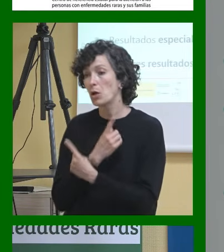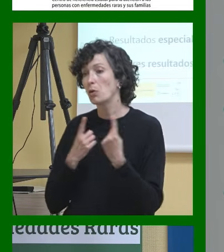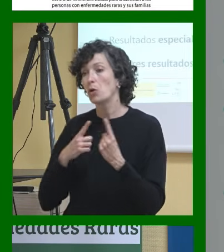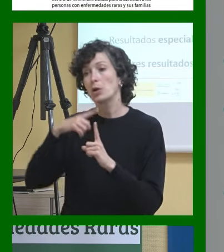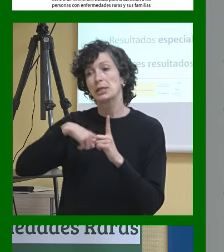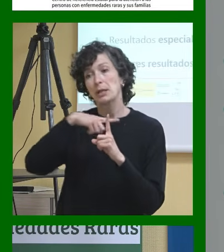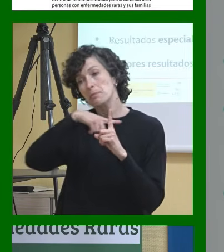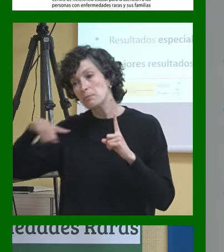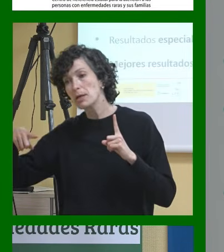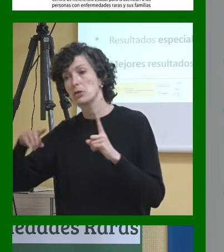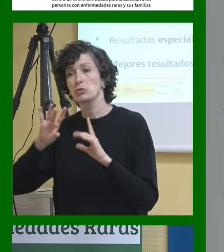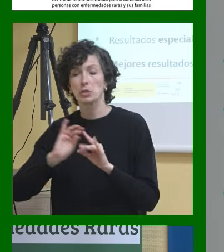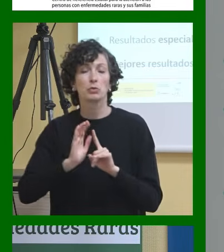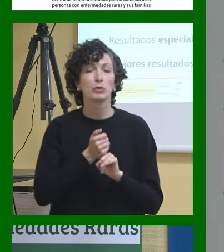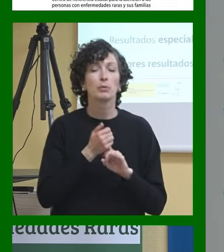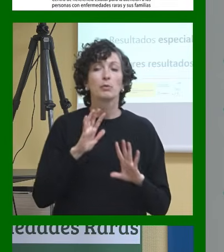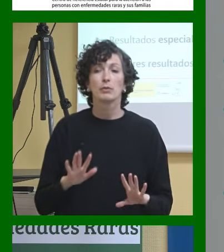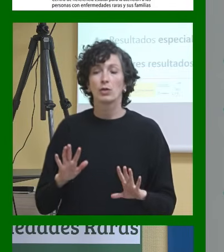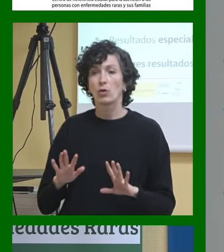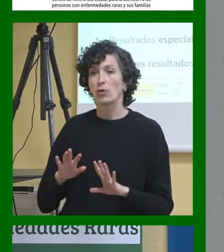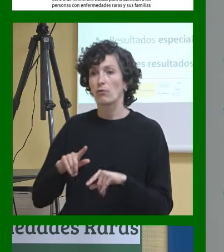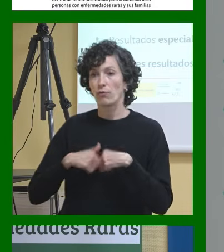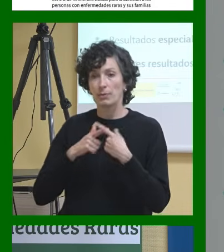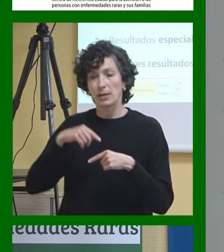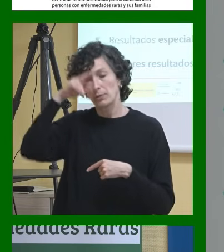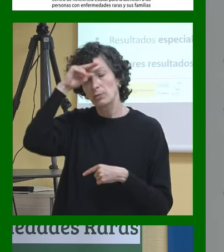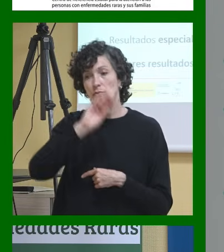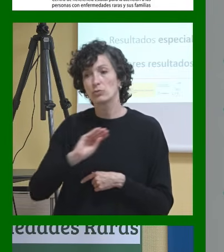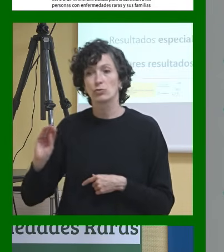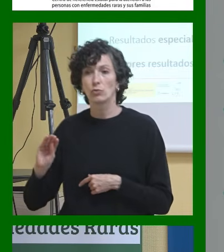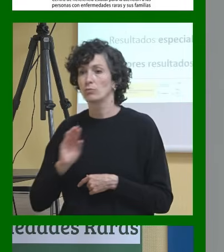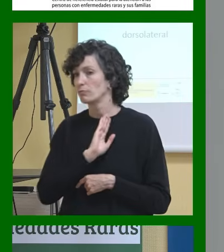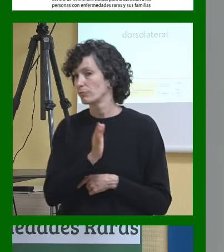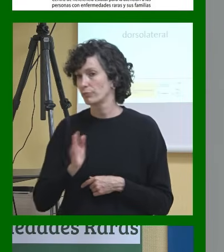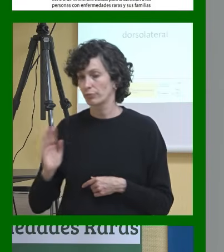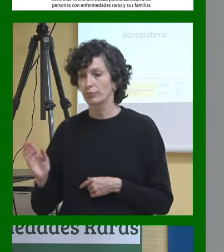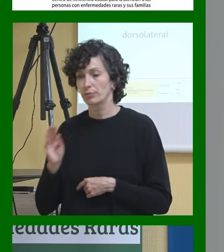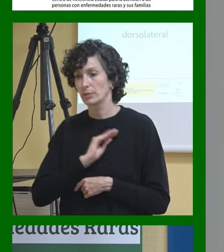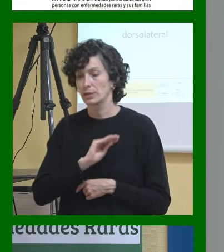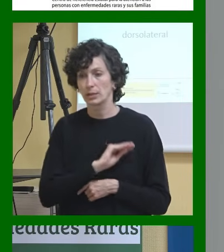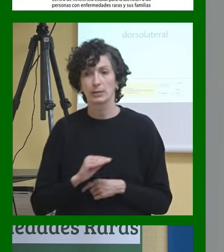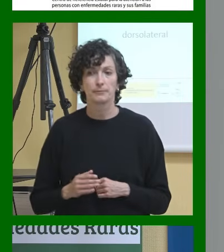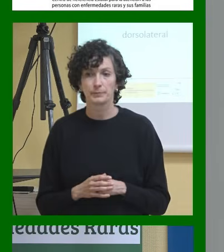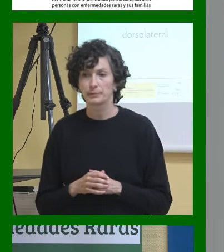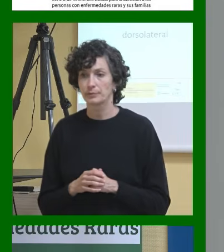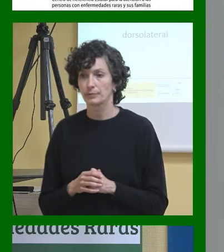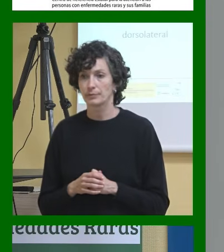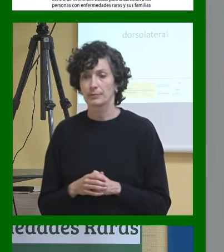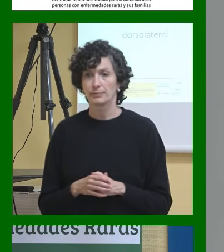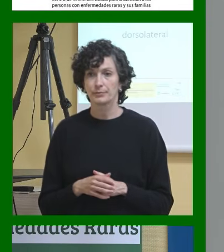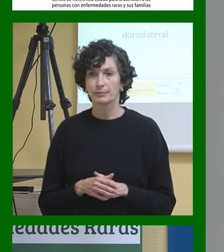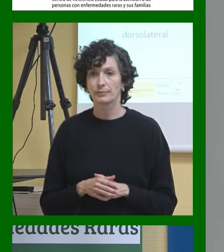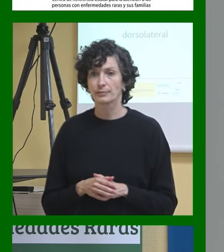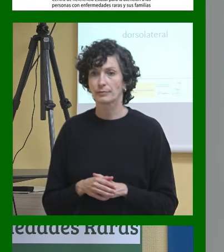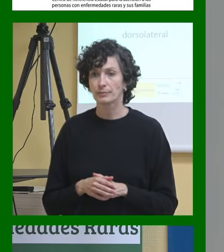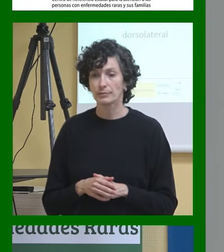pero fundamentalmente las preocupaciones familiares estaban muy afectadas. Aquí entra de nuevo